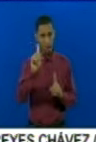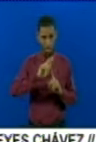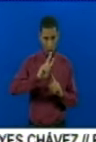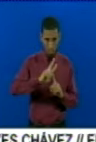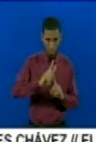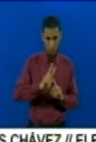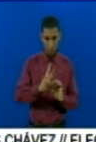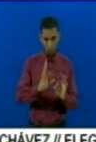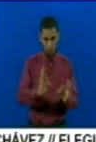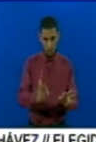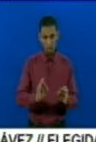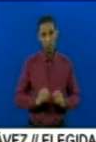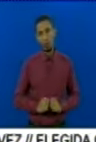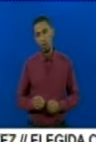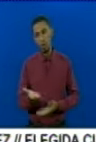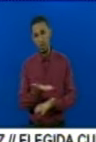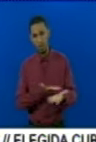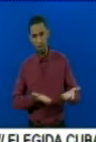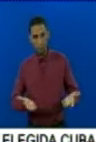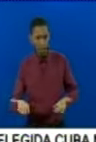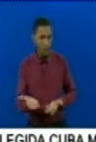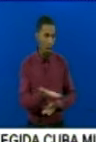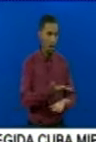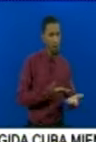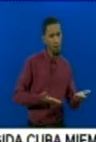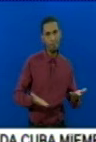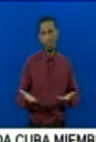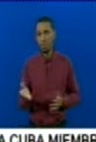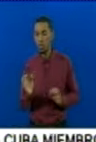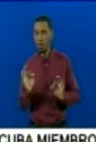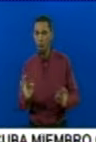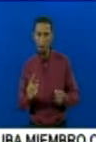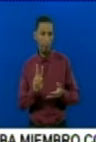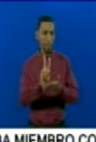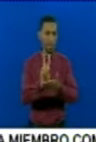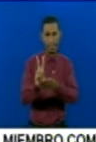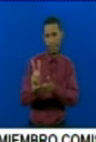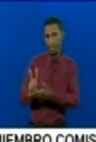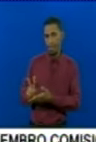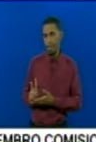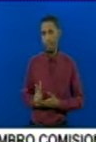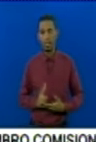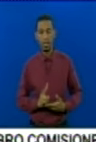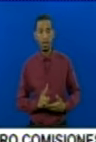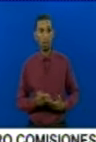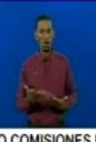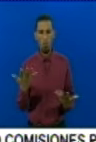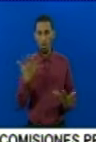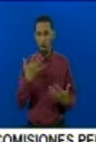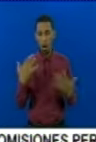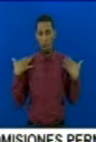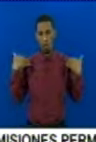luego el intercambio que reiteramos vamos a sostener con los